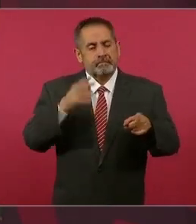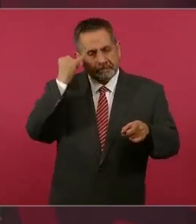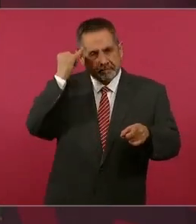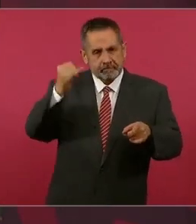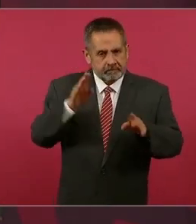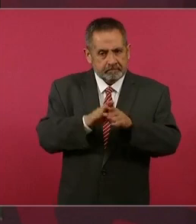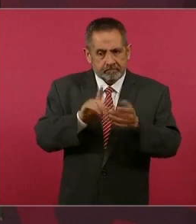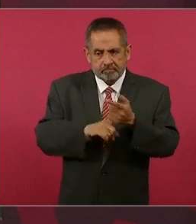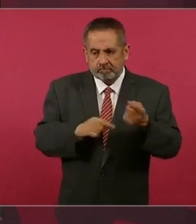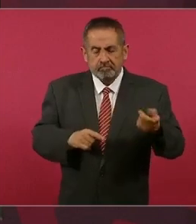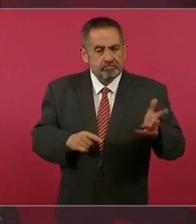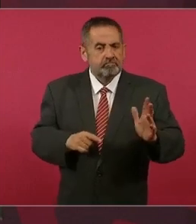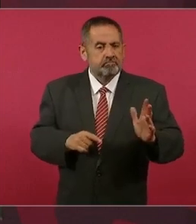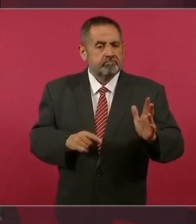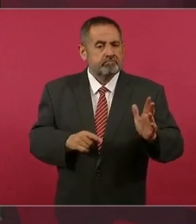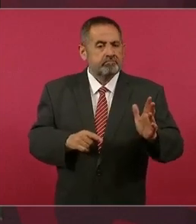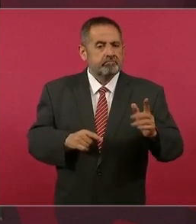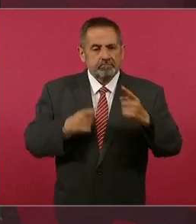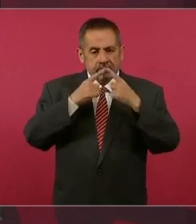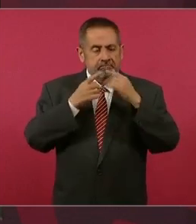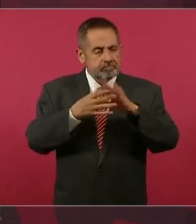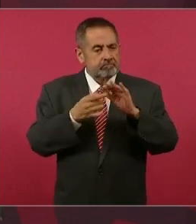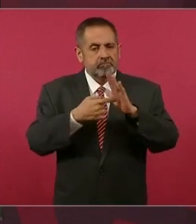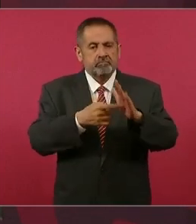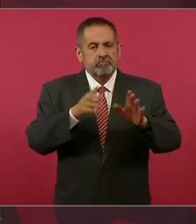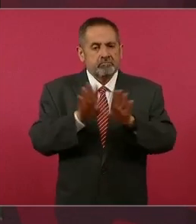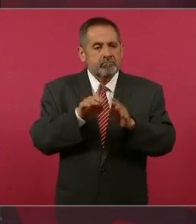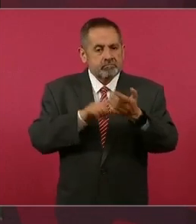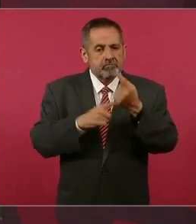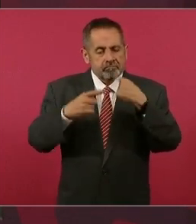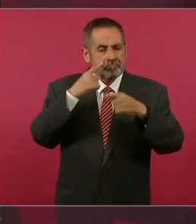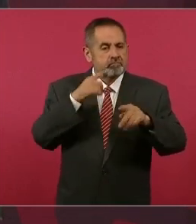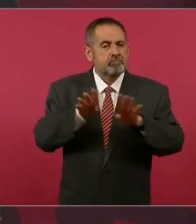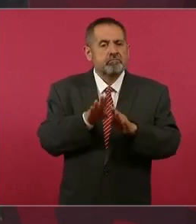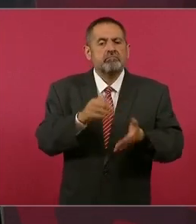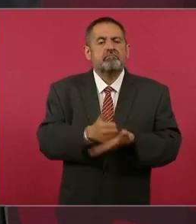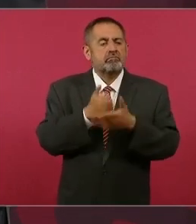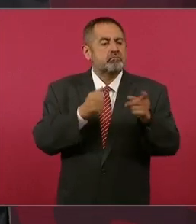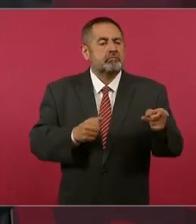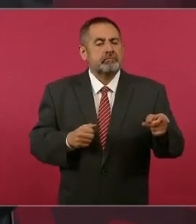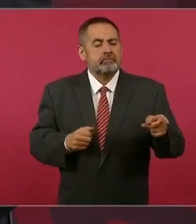imaginar, y además en los hechos nosotros vamos a contribuir, a ayudar,